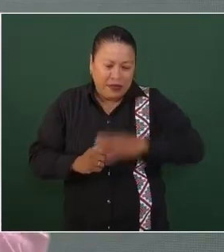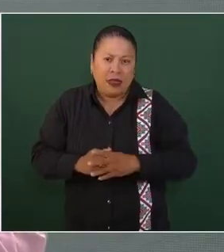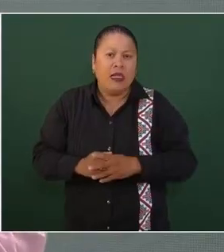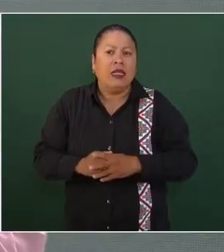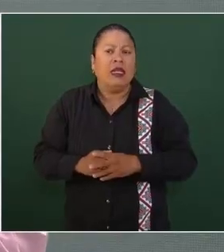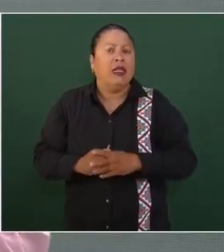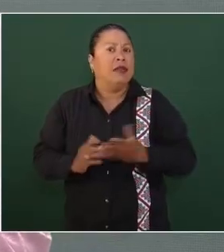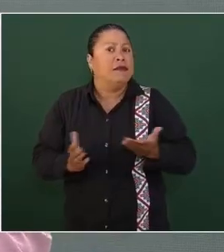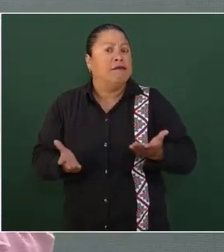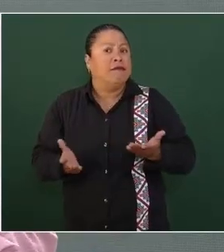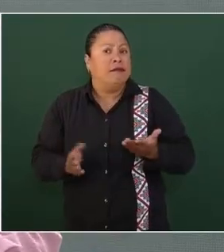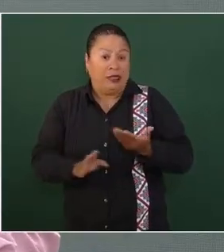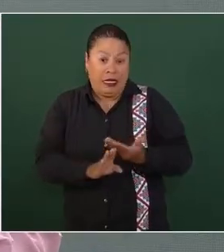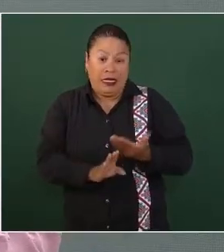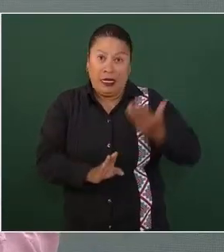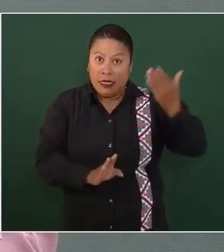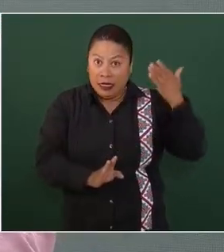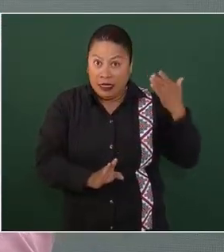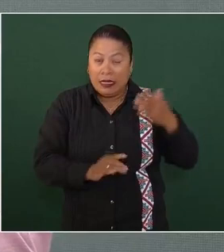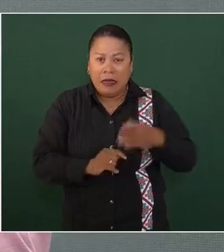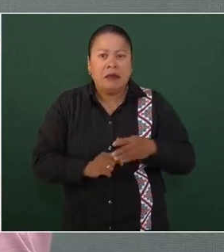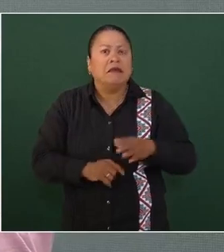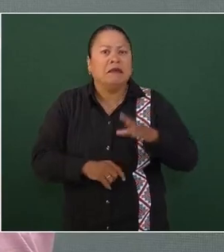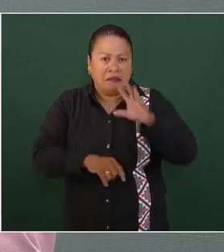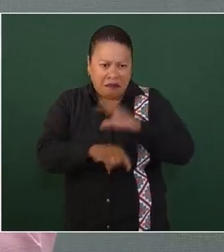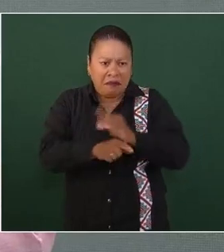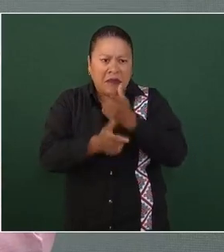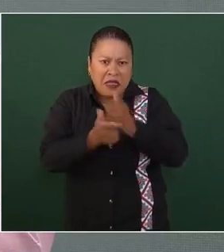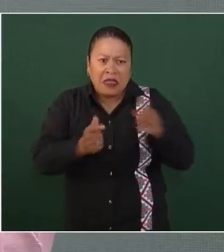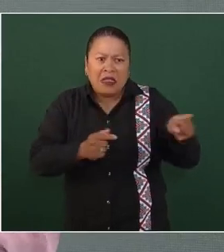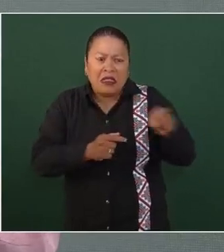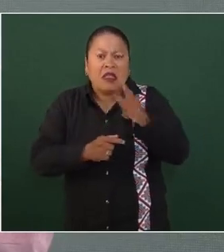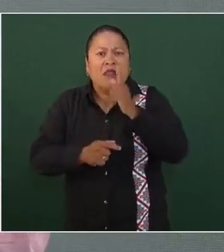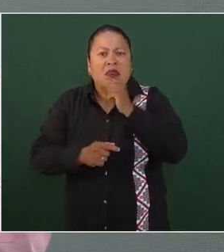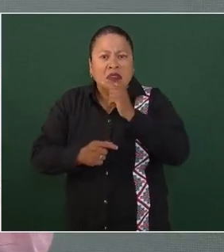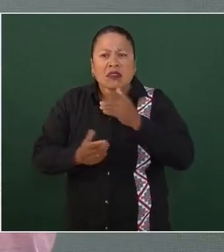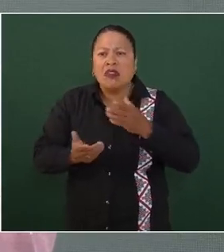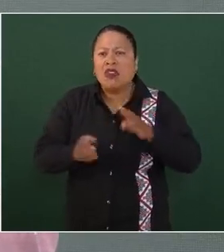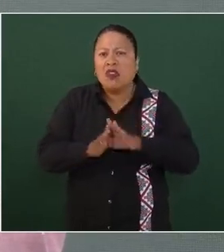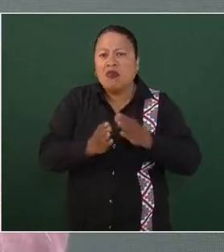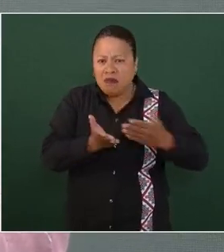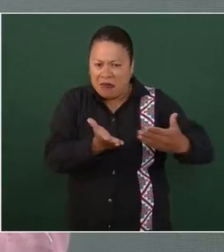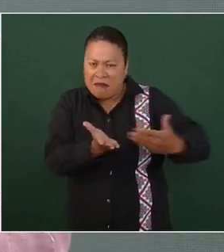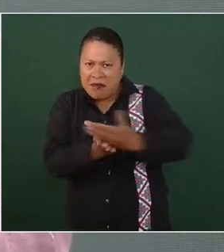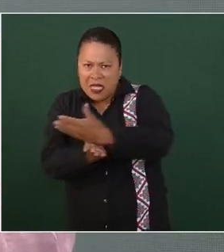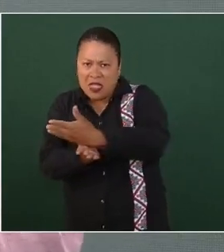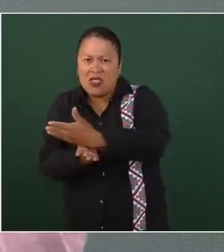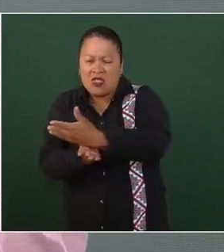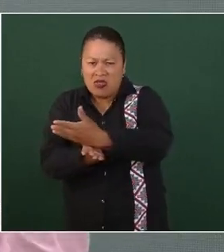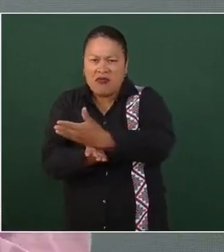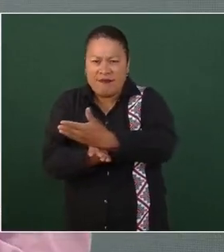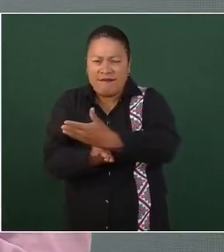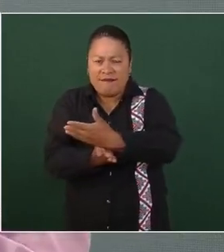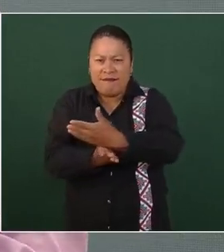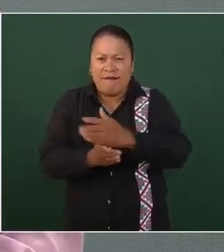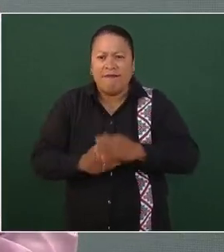que antes se les permitía a las agencias y las agencias se pasaban y